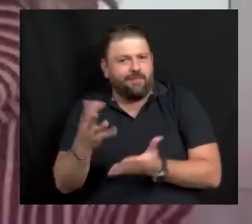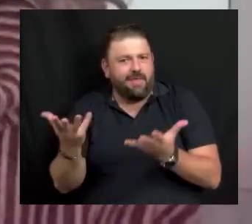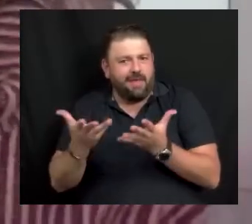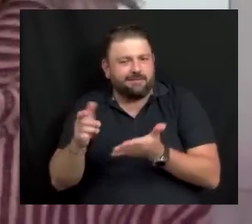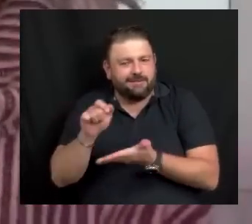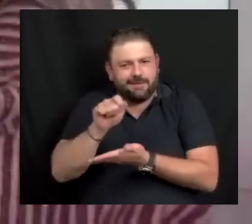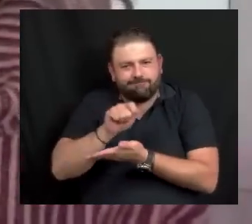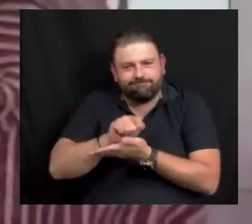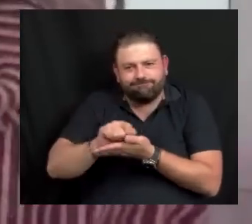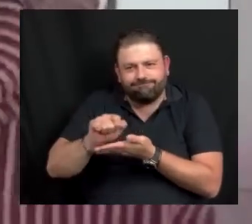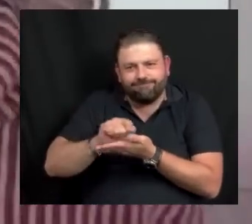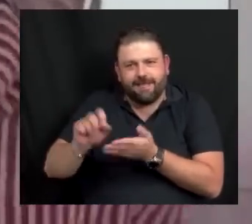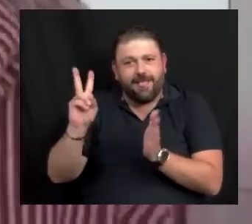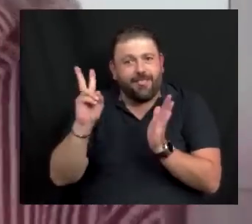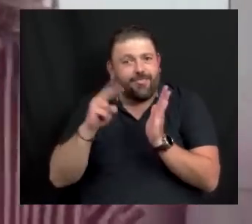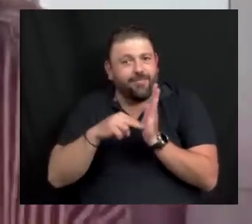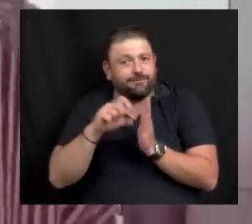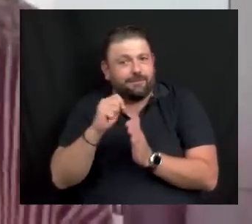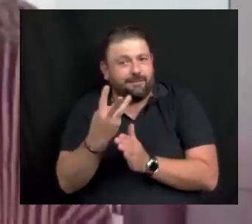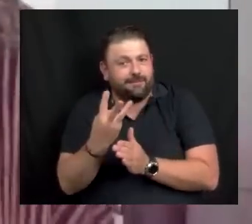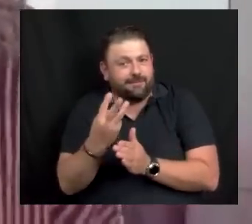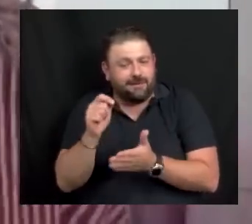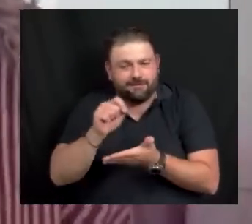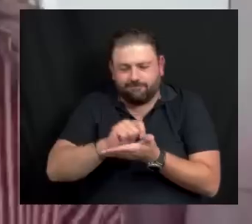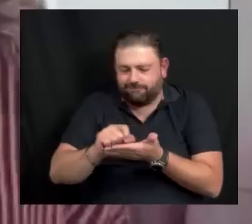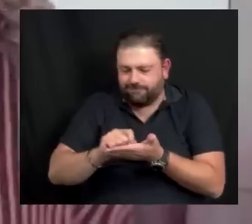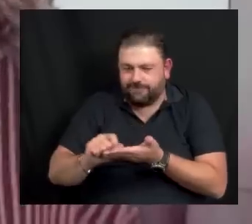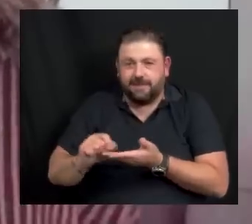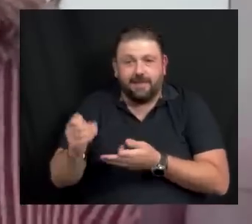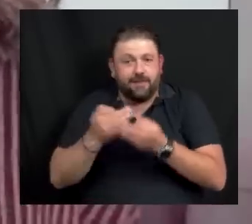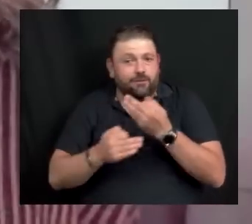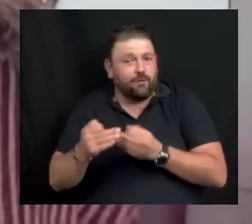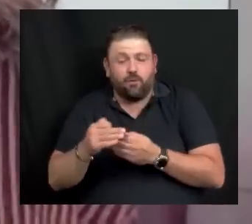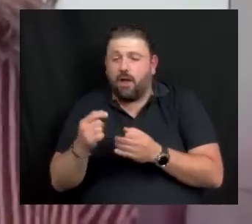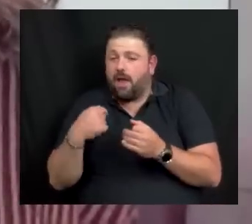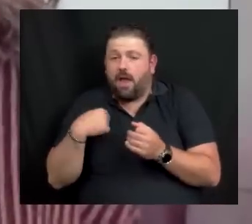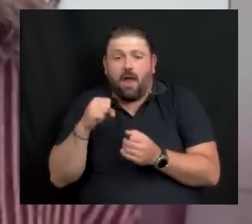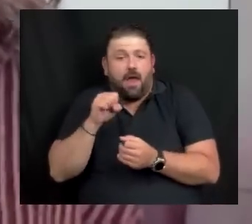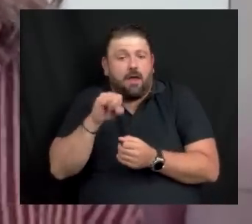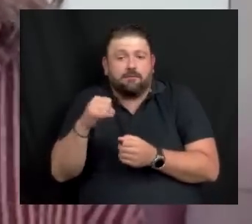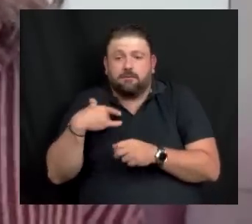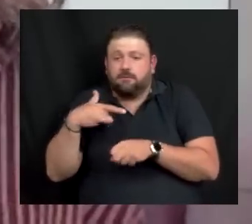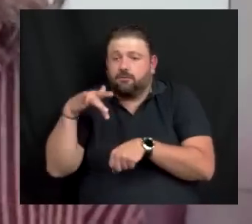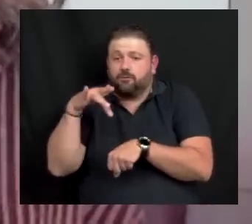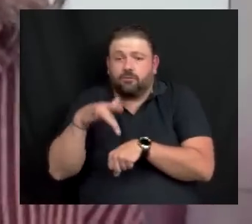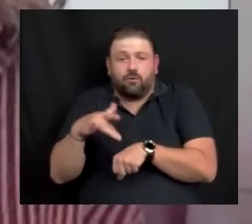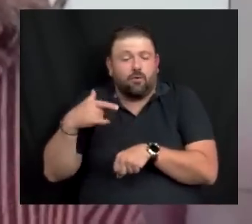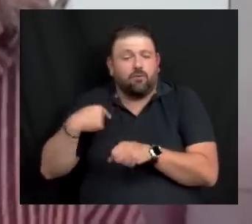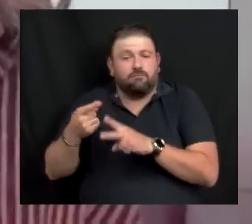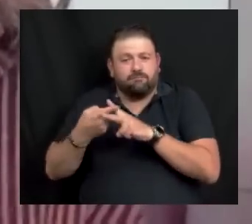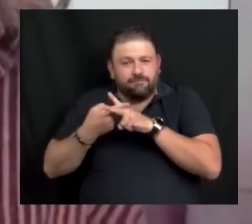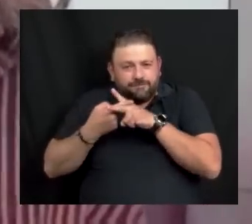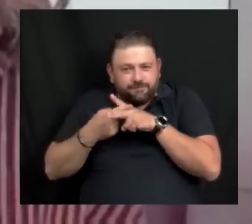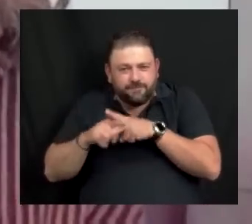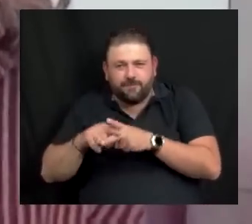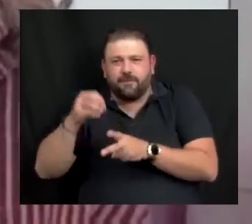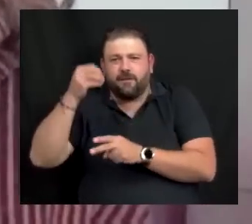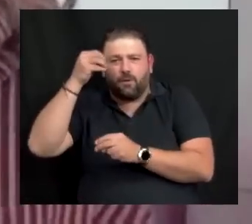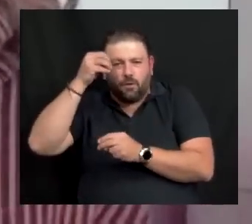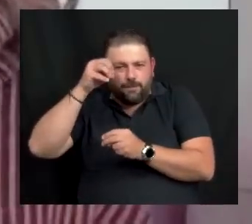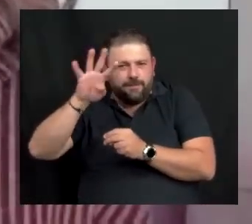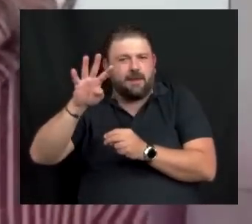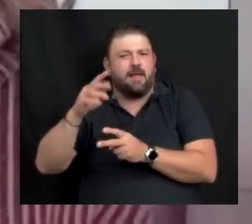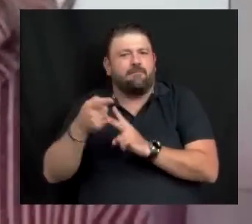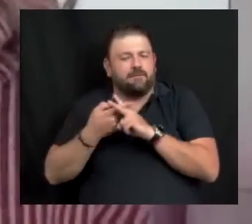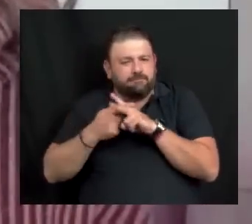me emociona porque desde que yo entré a OmniLife, así fue. Me lo fueron inculcando. Tú vas a decir hasta